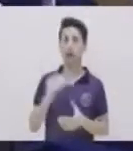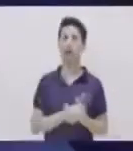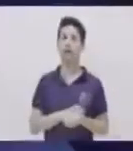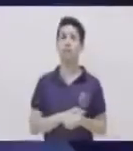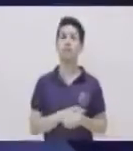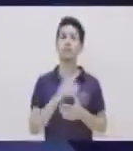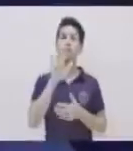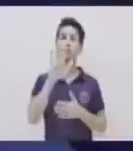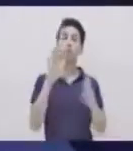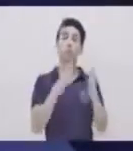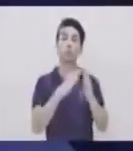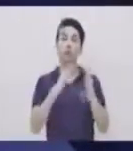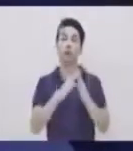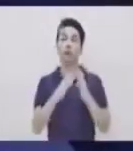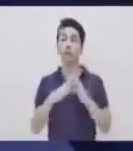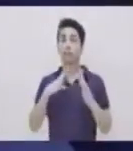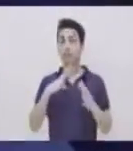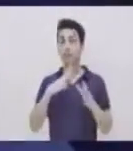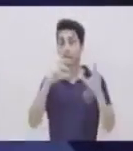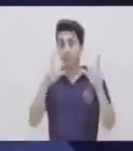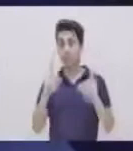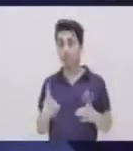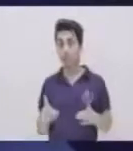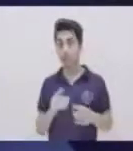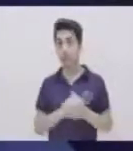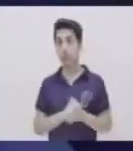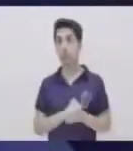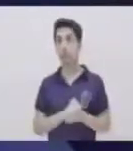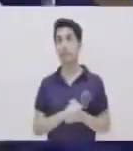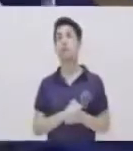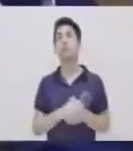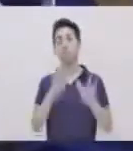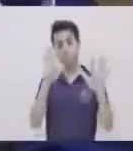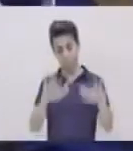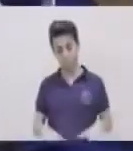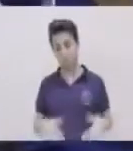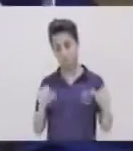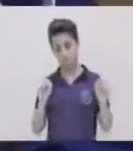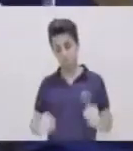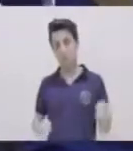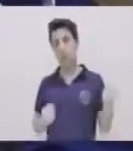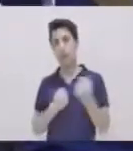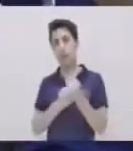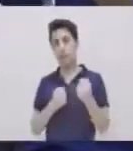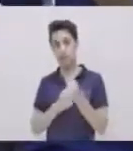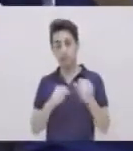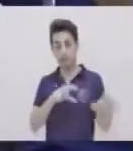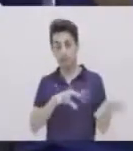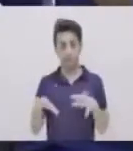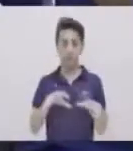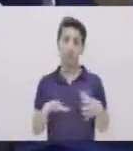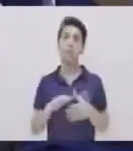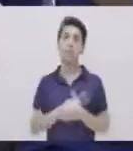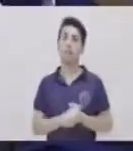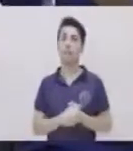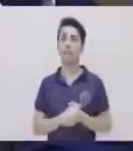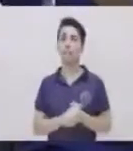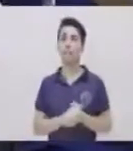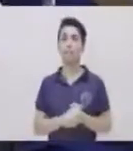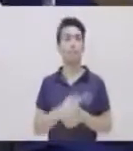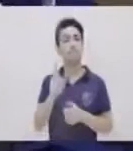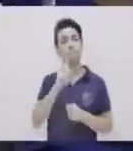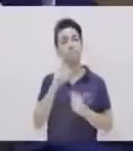Corea. Si alguien en casa presenta una discapacidad, apoyémosle para realizar las